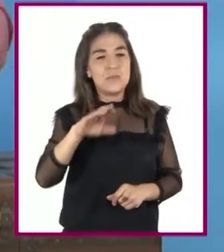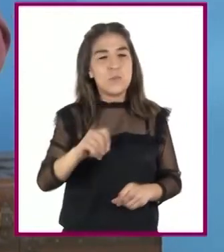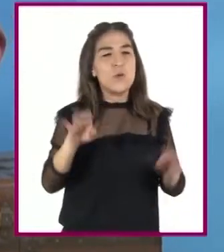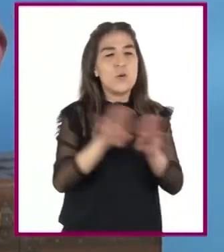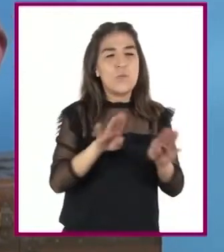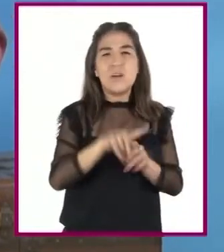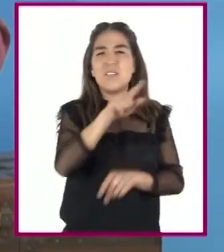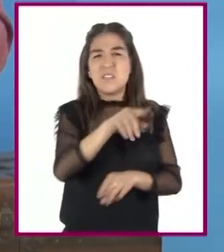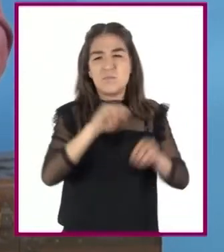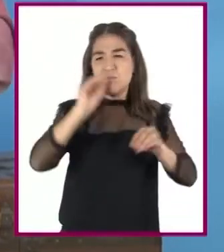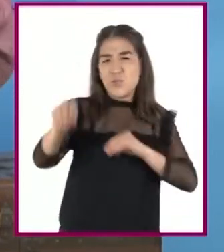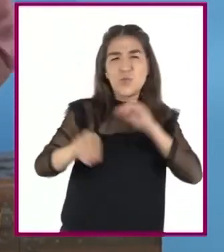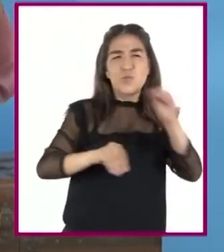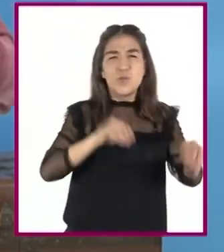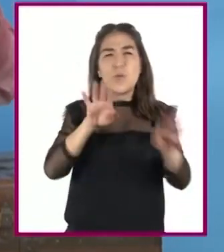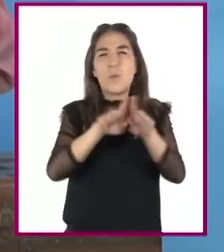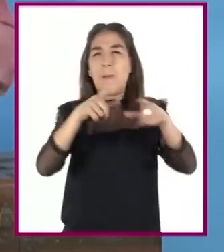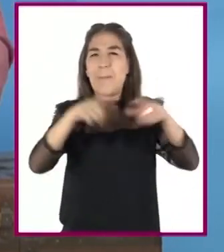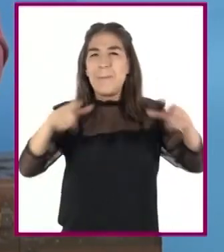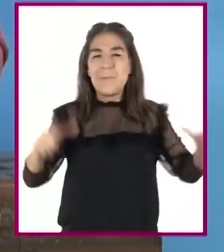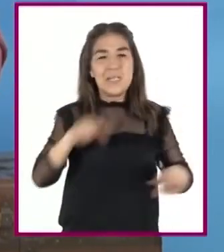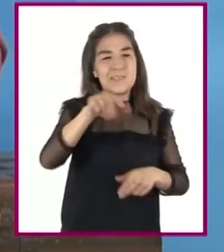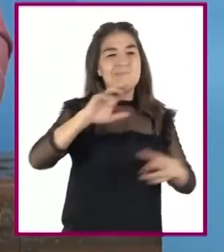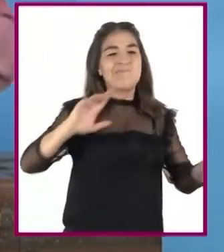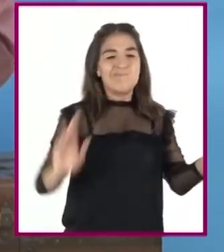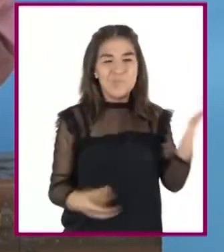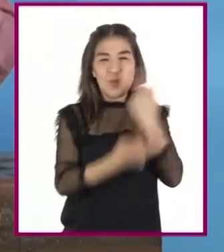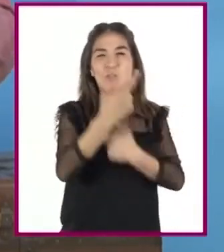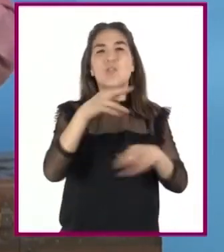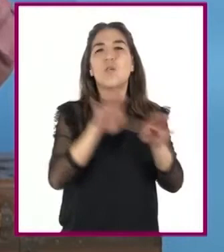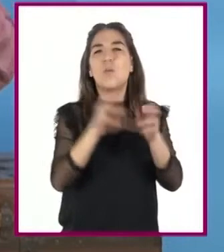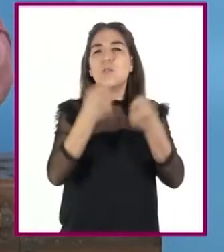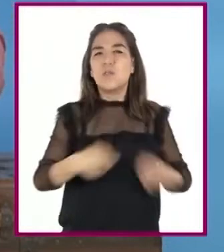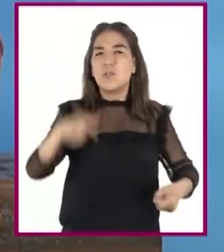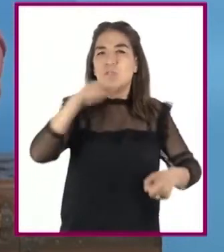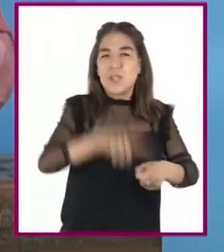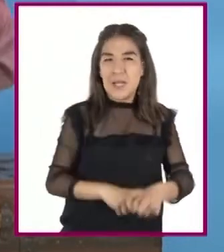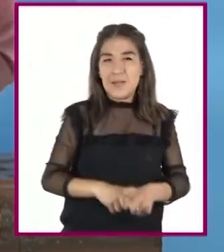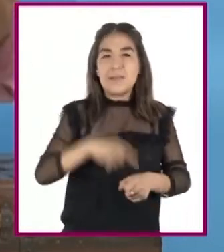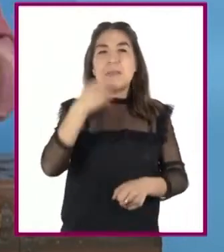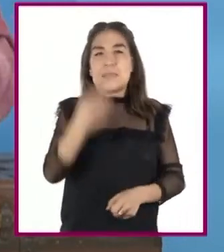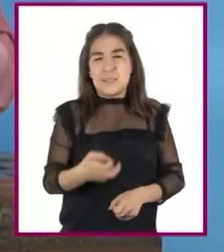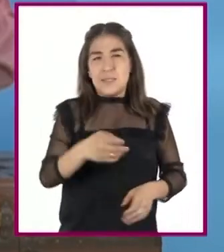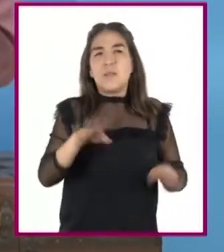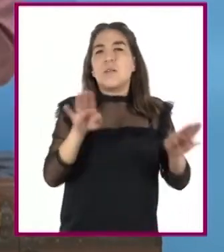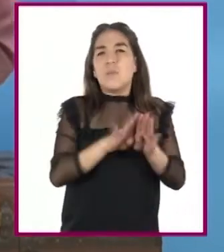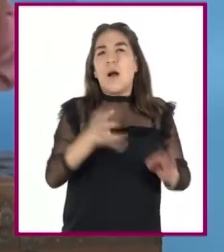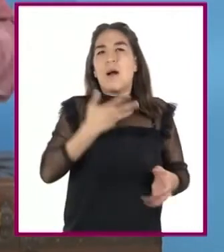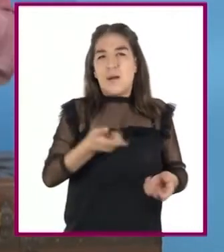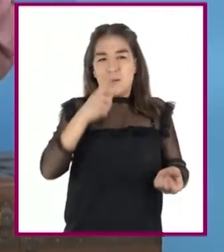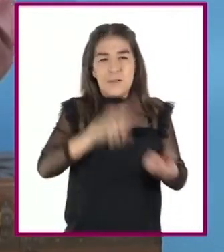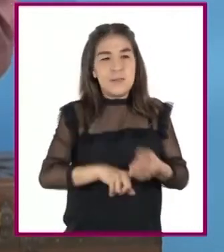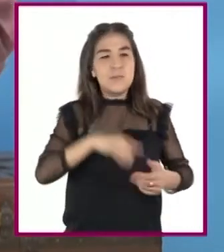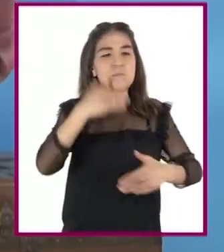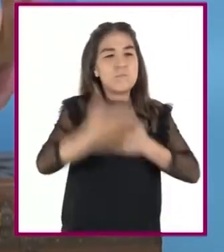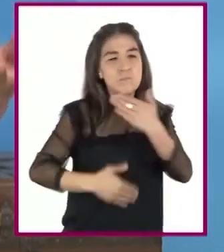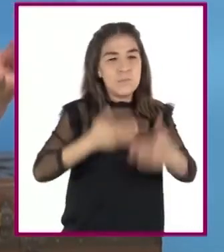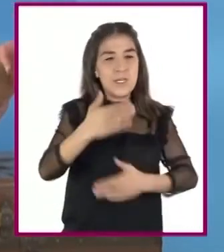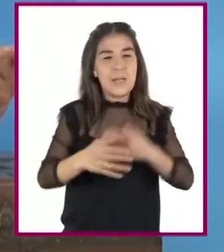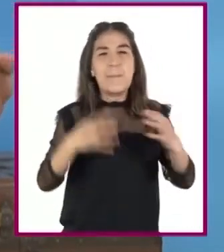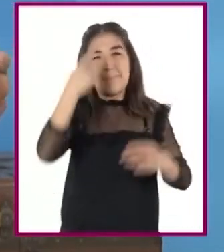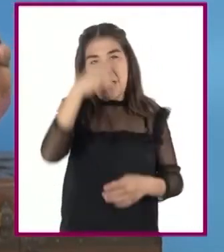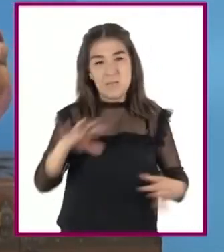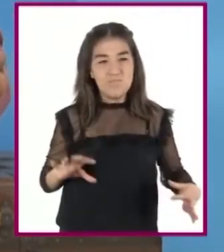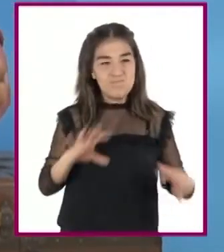movimientos revolucionarios y de unificación nacional. Entre estos últimos encontramos los procesos de la